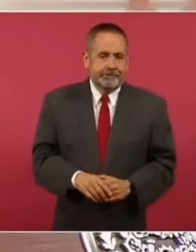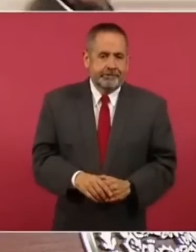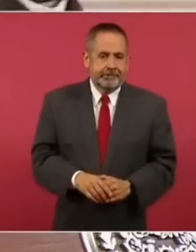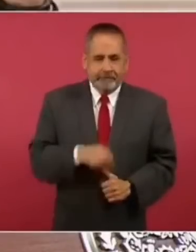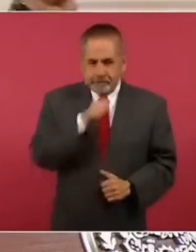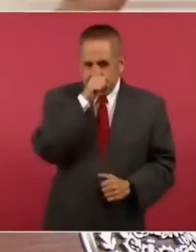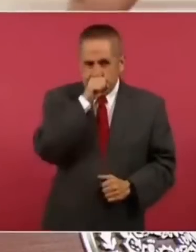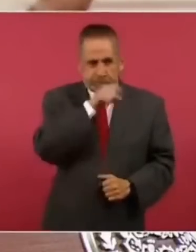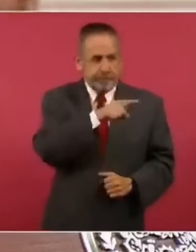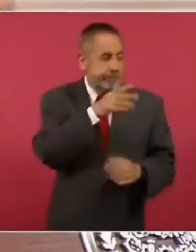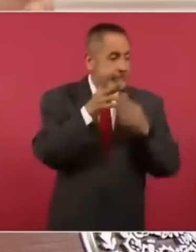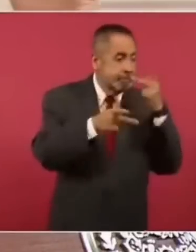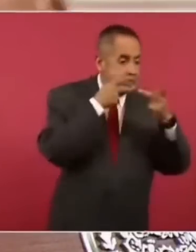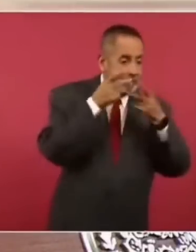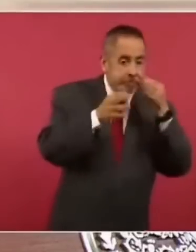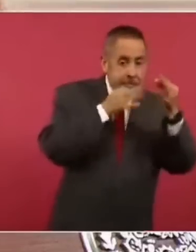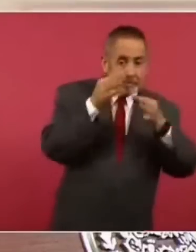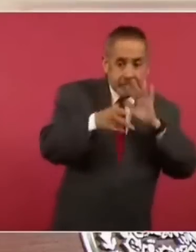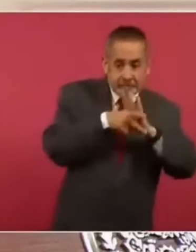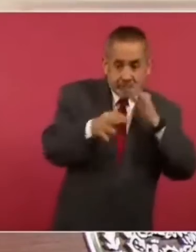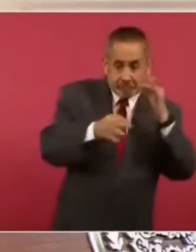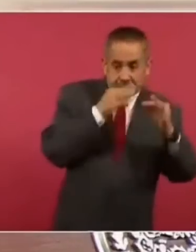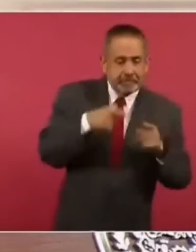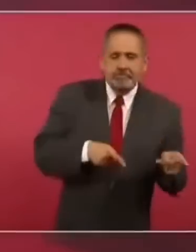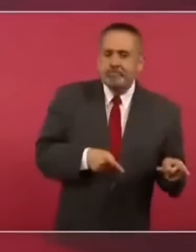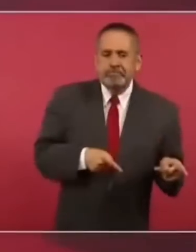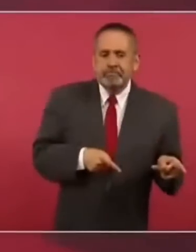Porque también los medios